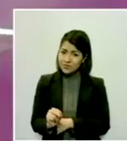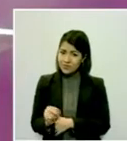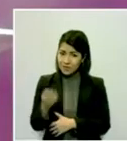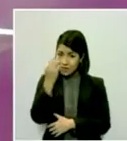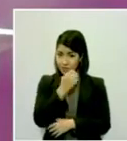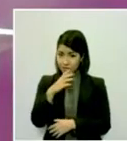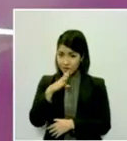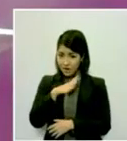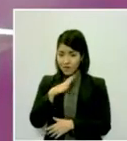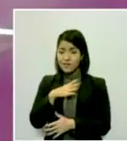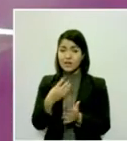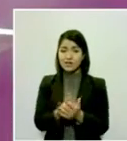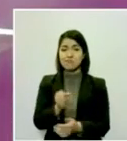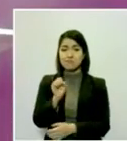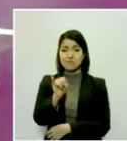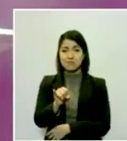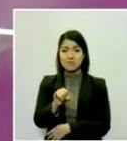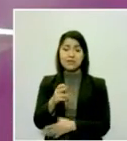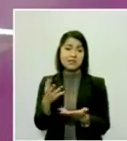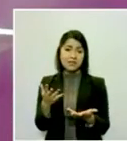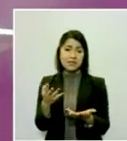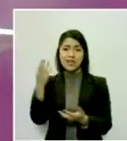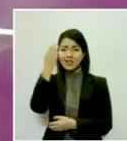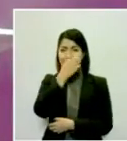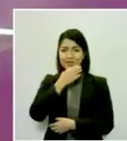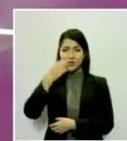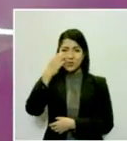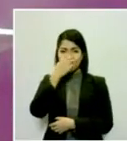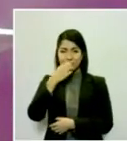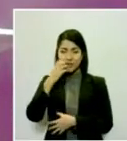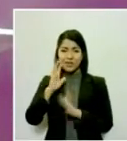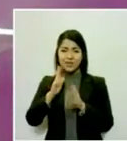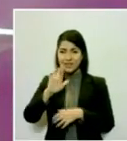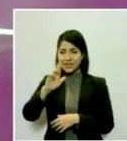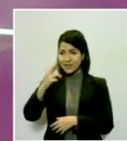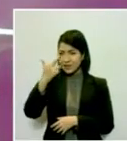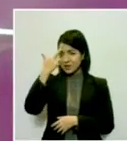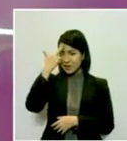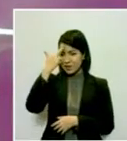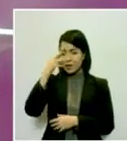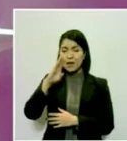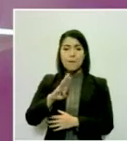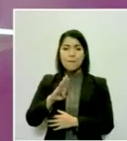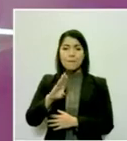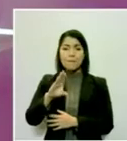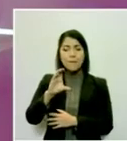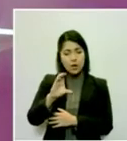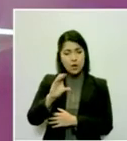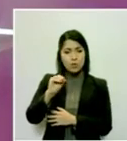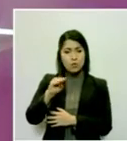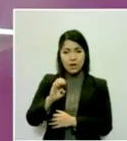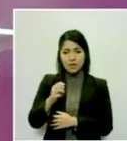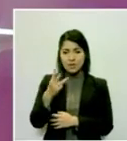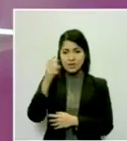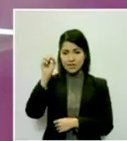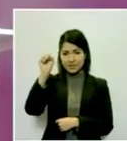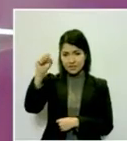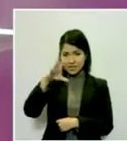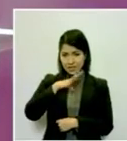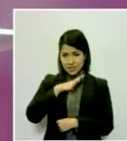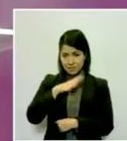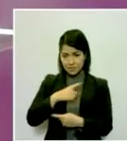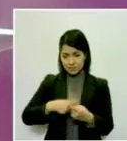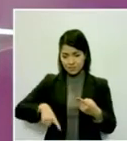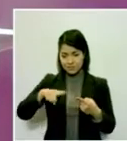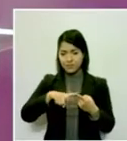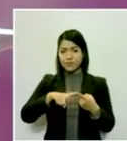clases, los planteles están, recordemos que en bachilleres hay 3 sindicatos. Uno de